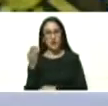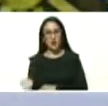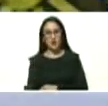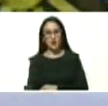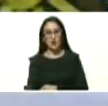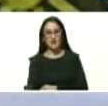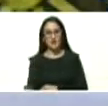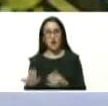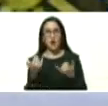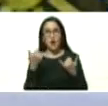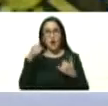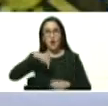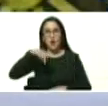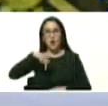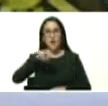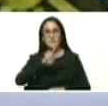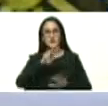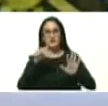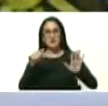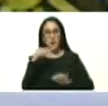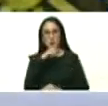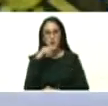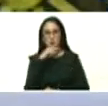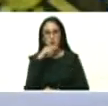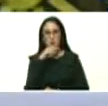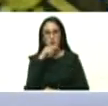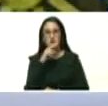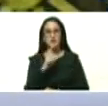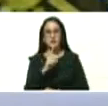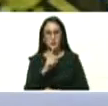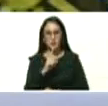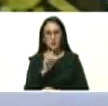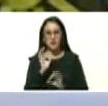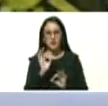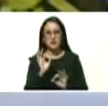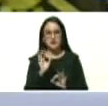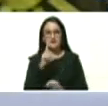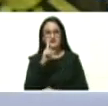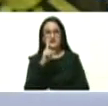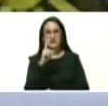hoy 26 de octubre, cuando cumple